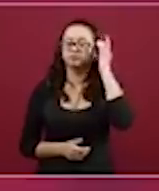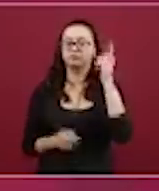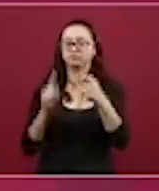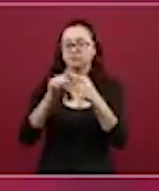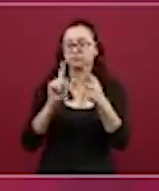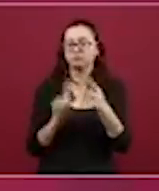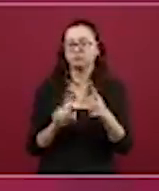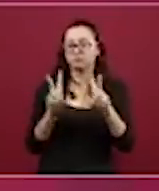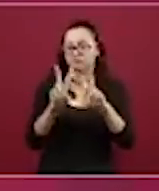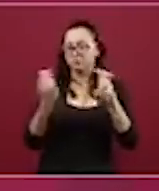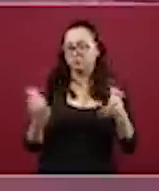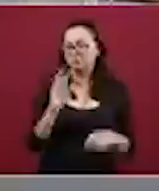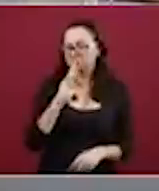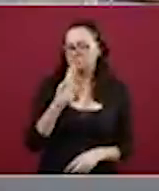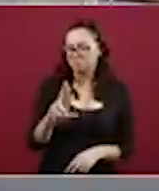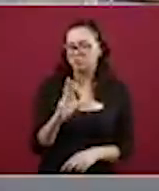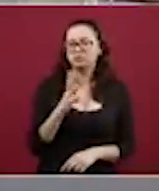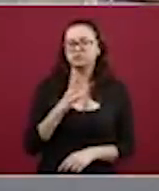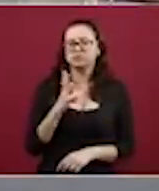respuesta.